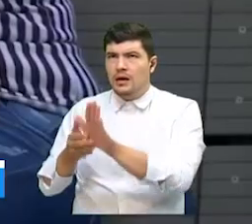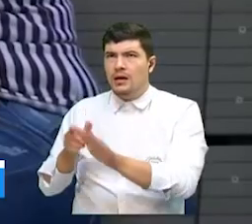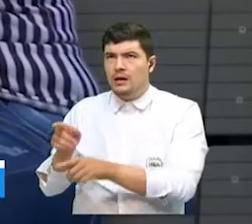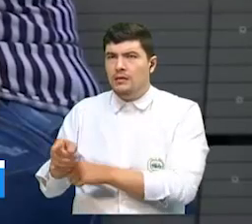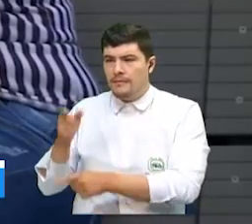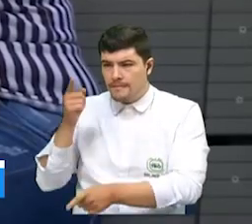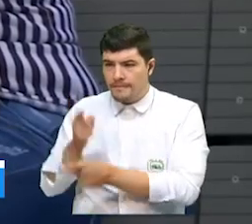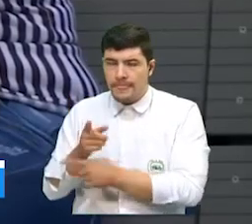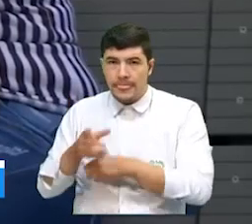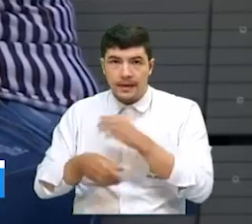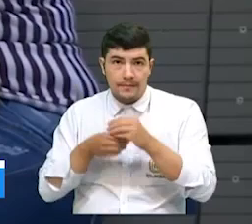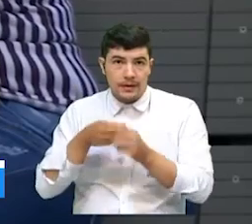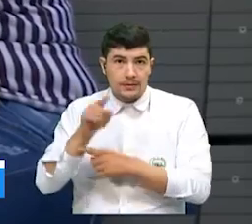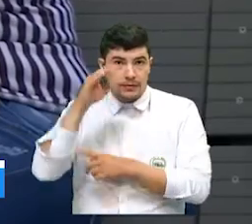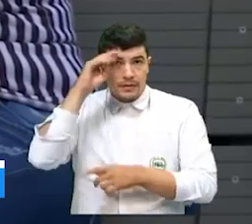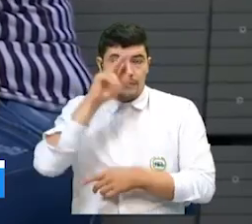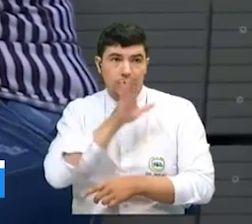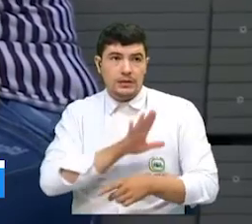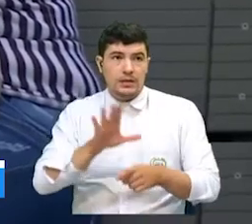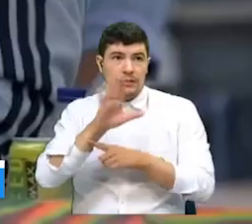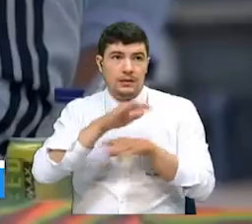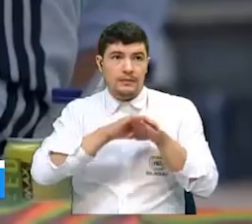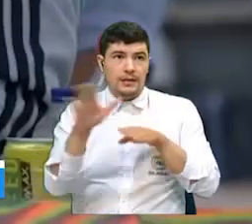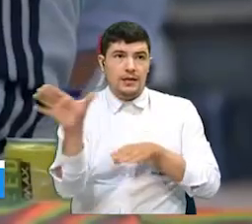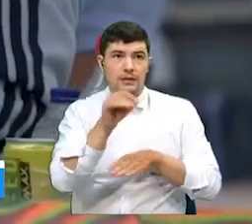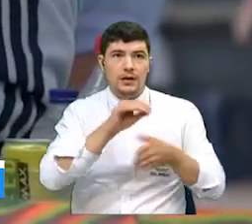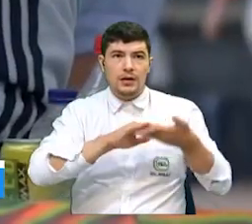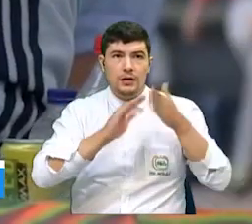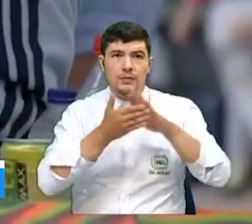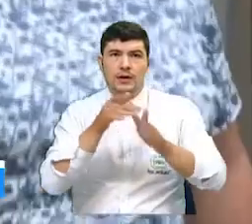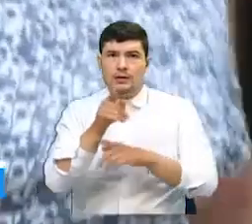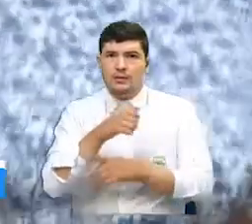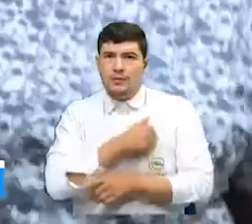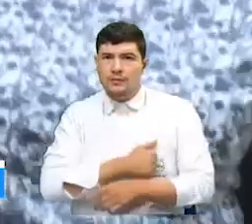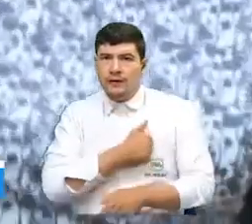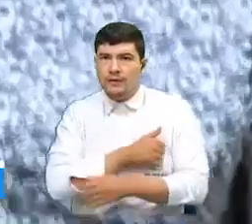Por su parte, la policía invita a la comunidad a denunciar cualquier hecho delictivo a la línea 123.